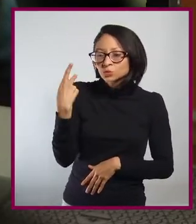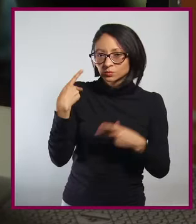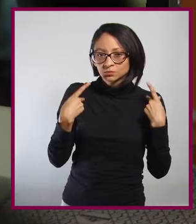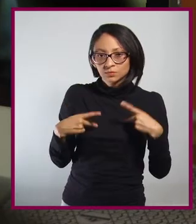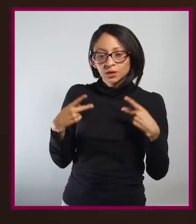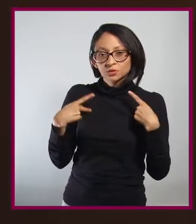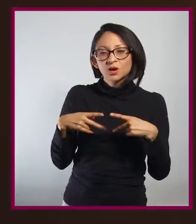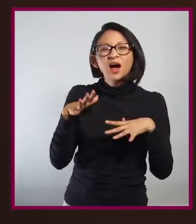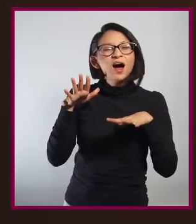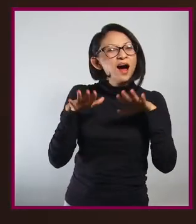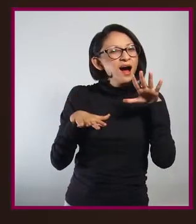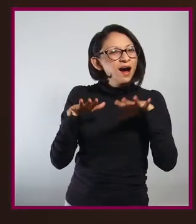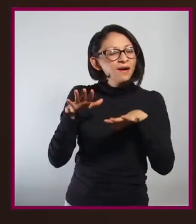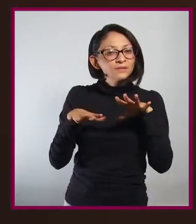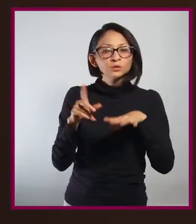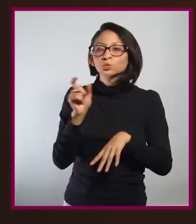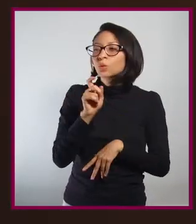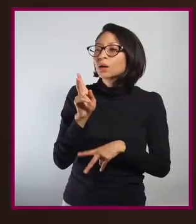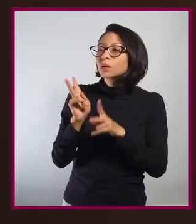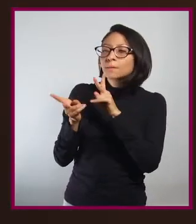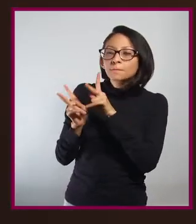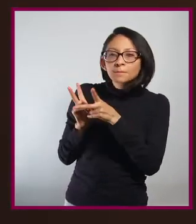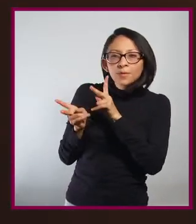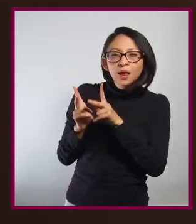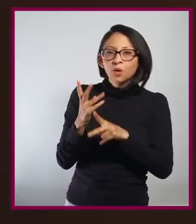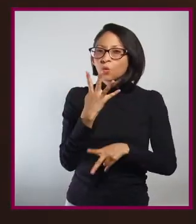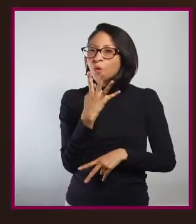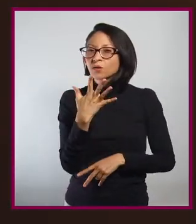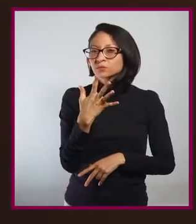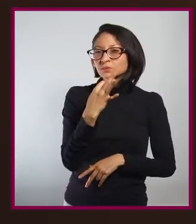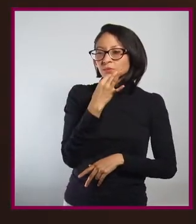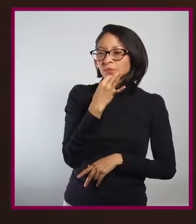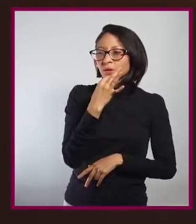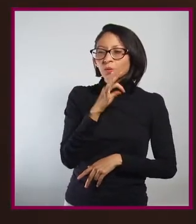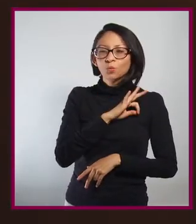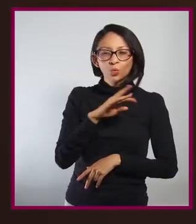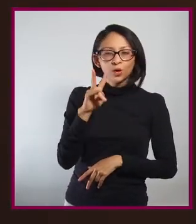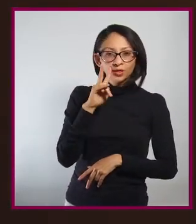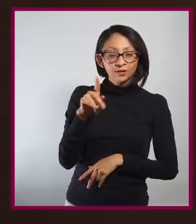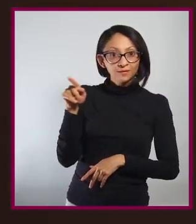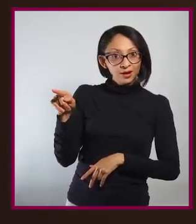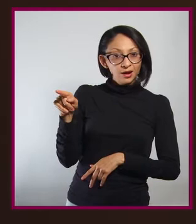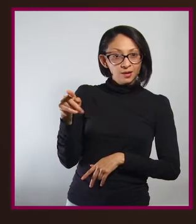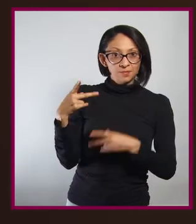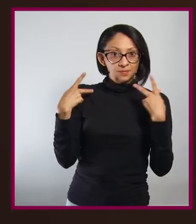persona. Muchas veces platicar 4 o 5 minutos se